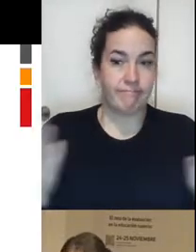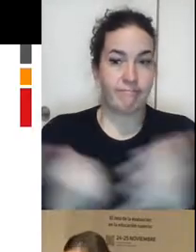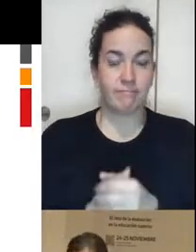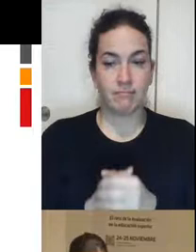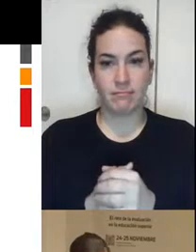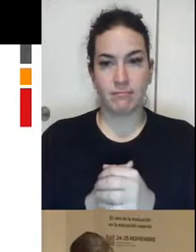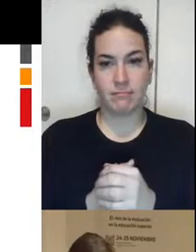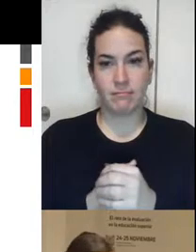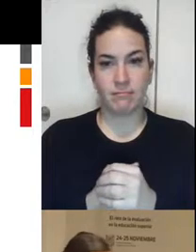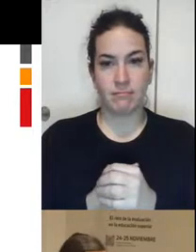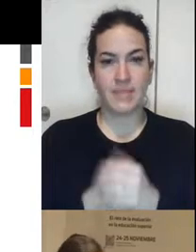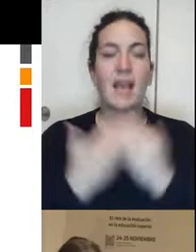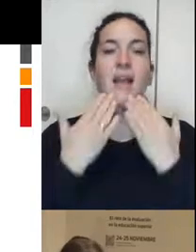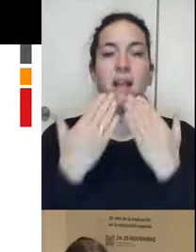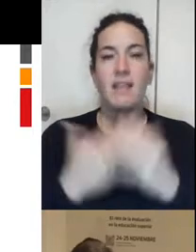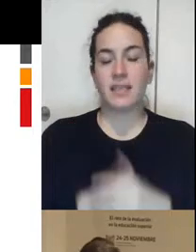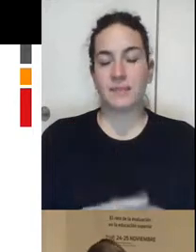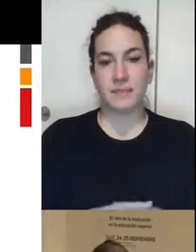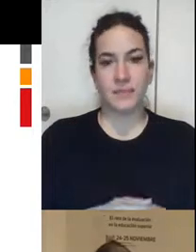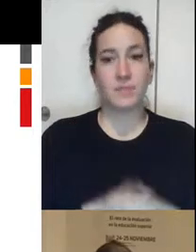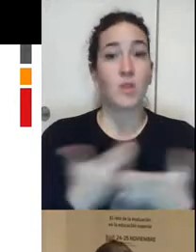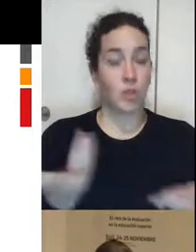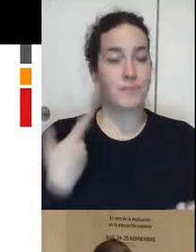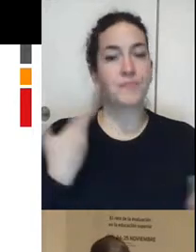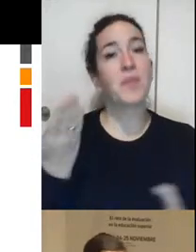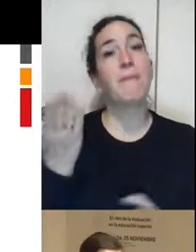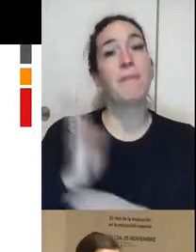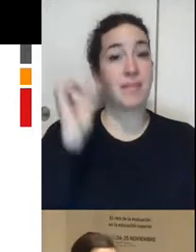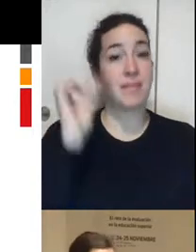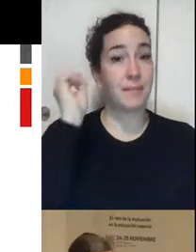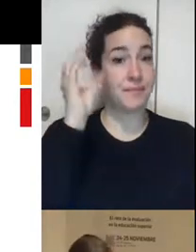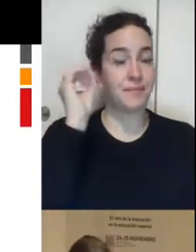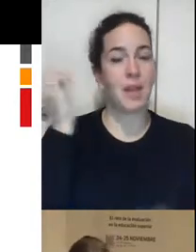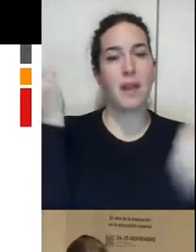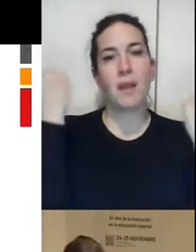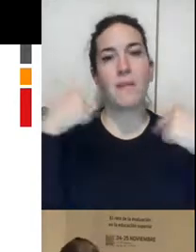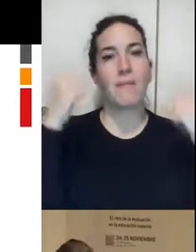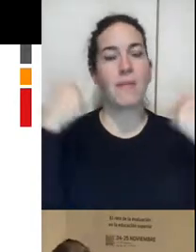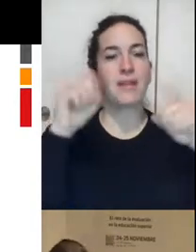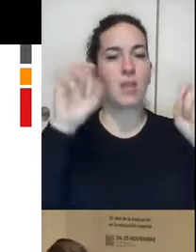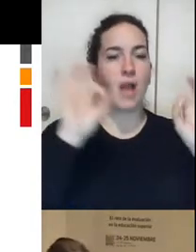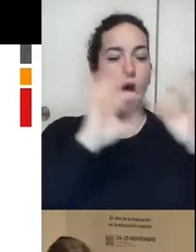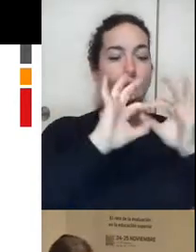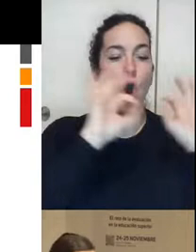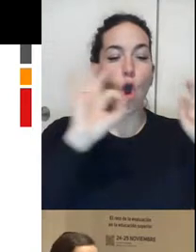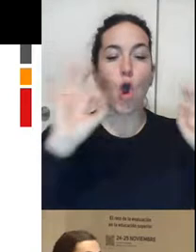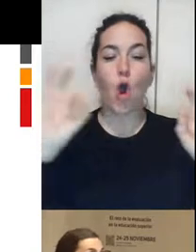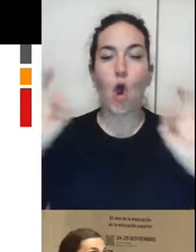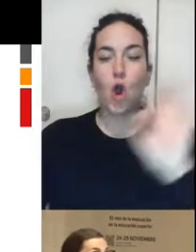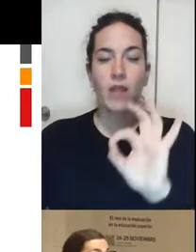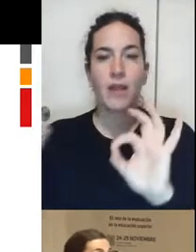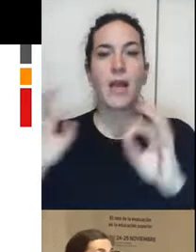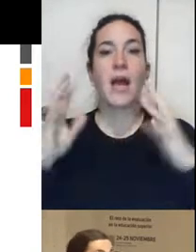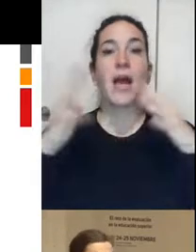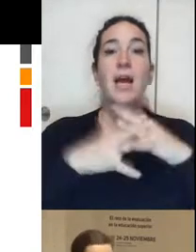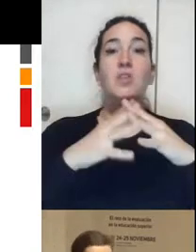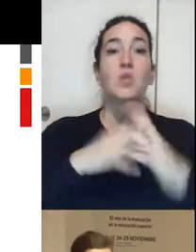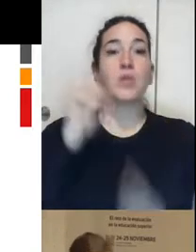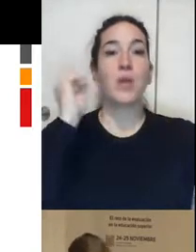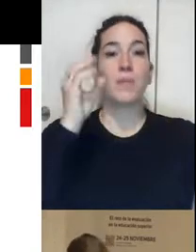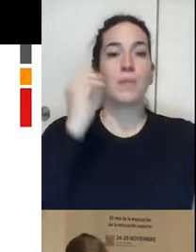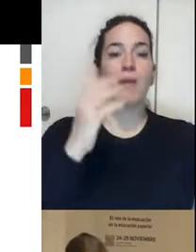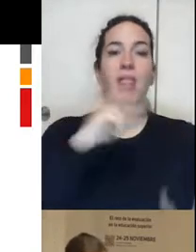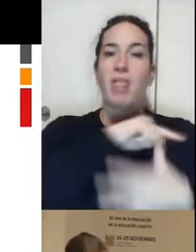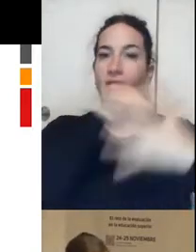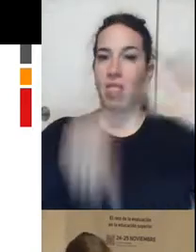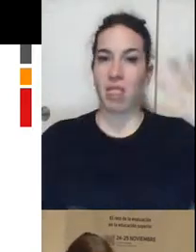Tarraqueno. Gracias. Bueno, para presentar esta práctica educativa de forma ordenada, como decía, hemos estructurado la comunicación en estos 5